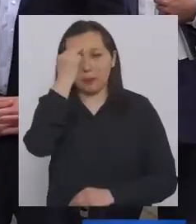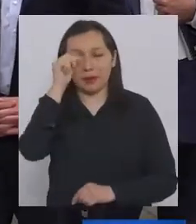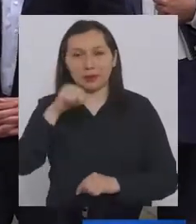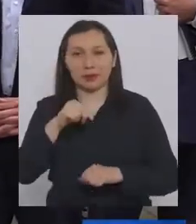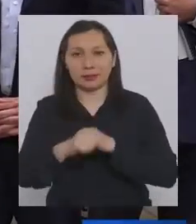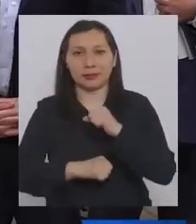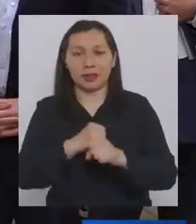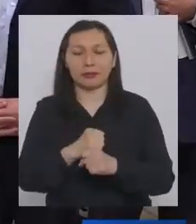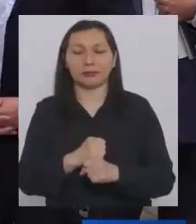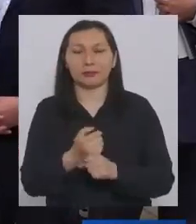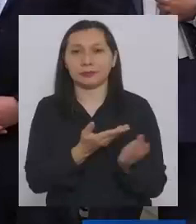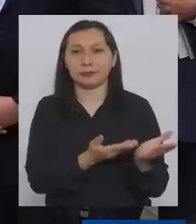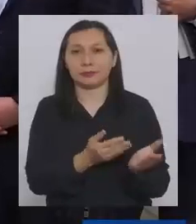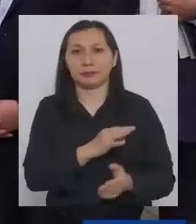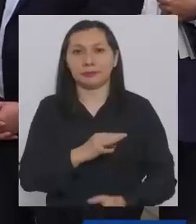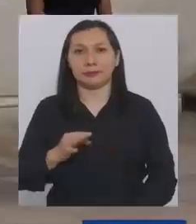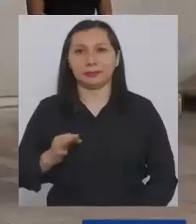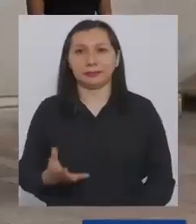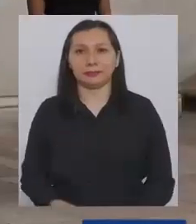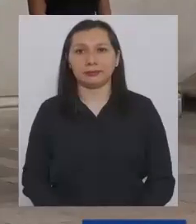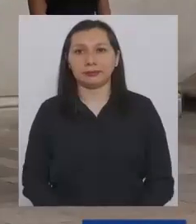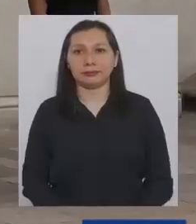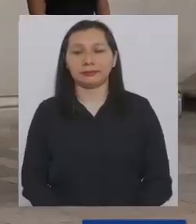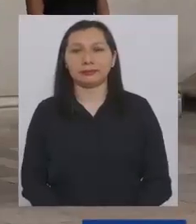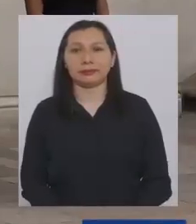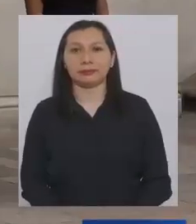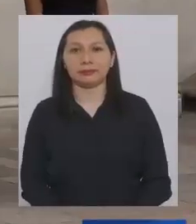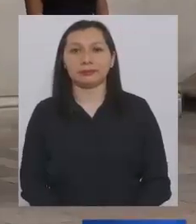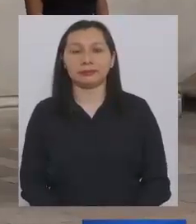este año. Ministro.